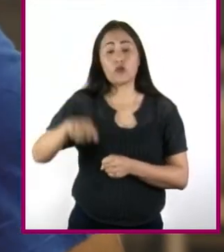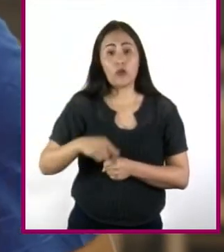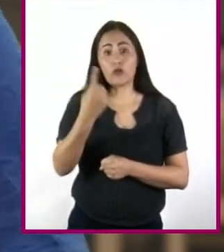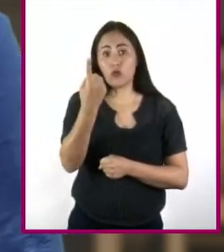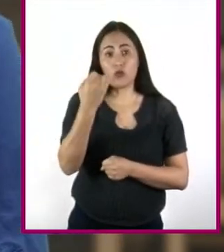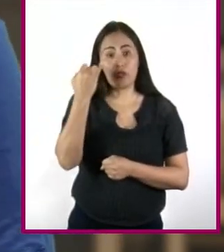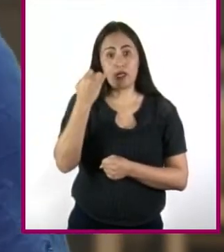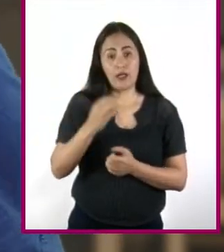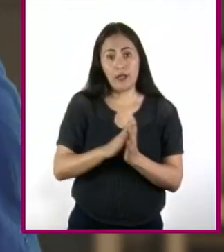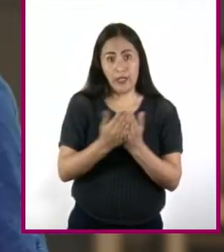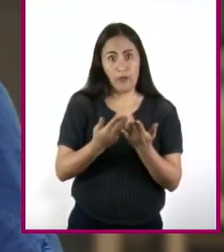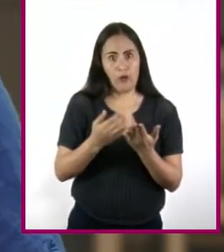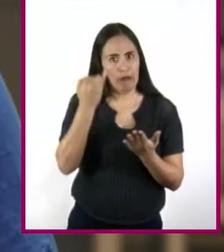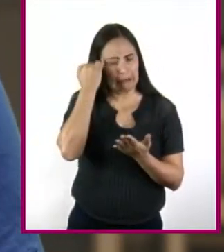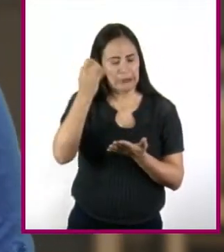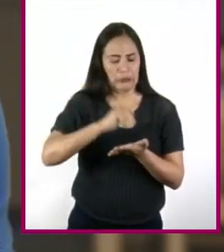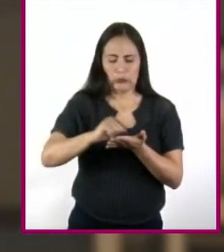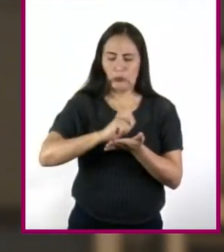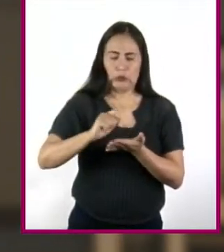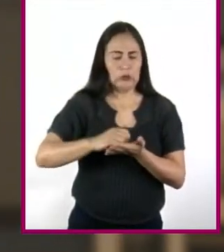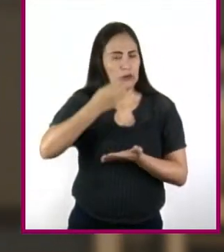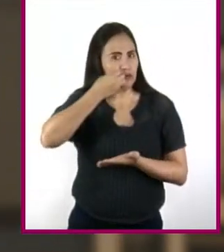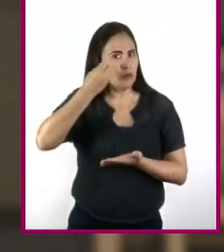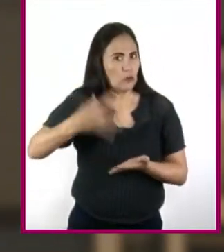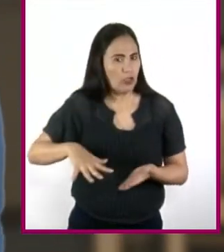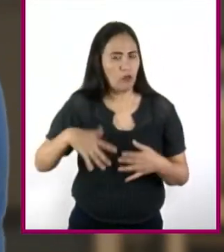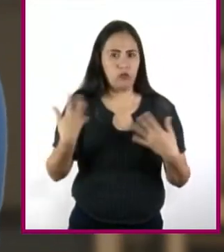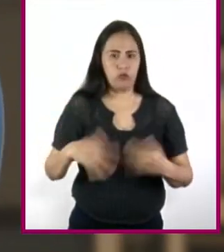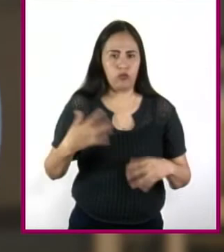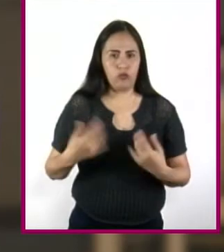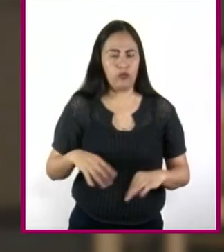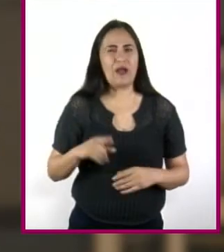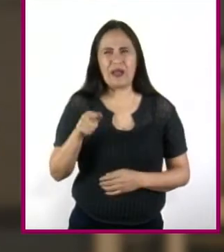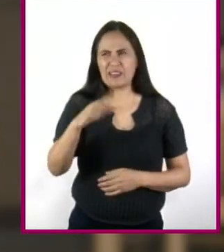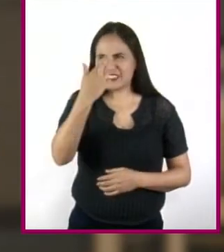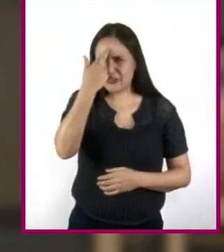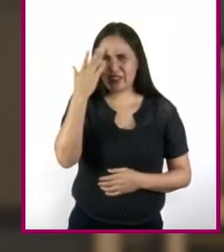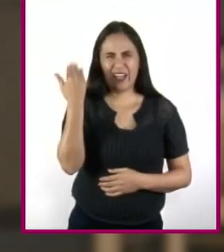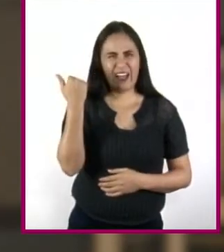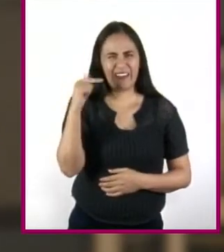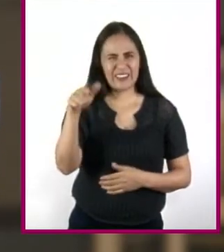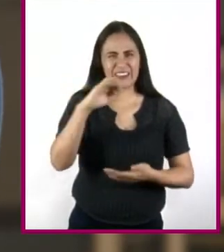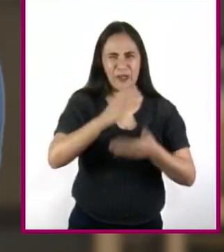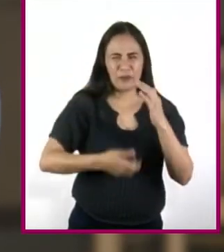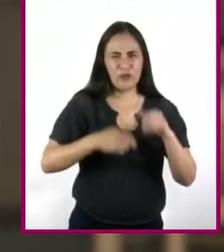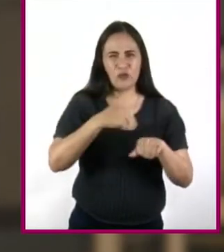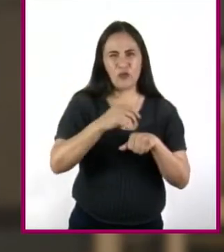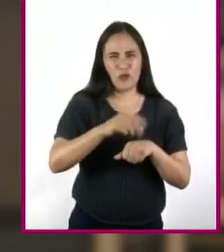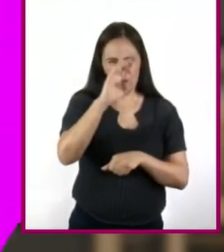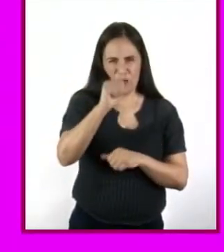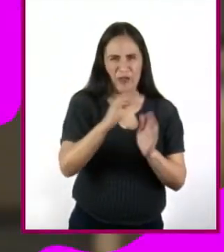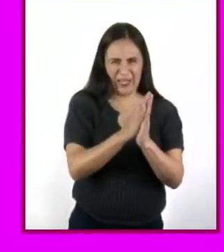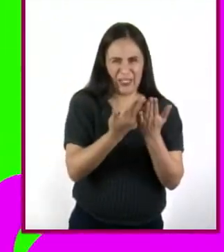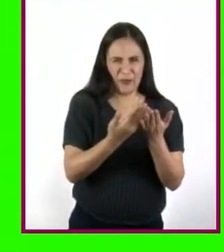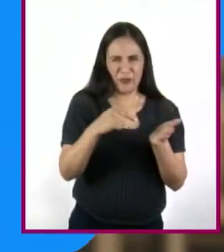bueno. Pero lo importante es que la pregunta de Emiliano me recuerda algo que dice en el capítulo 9.